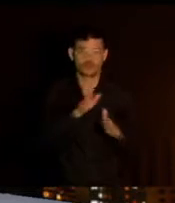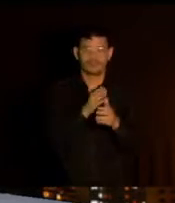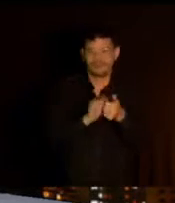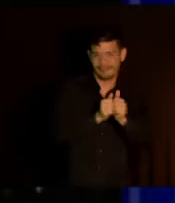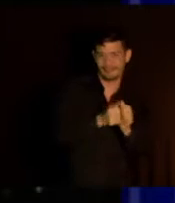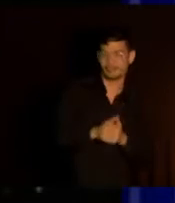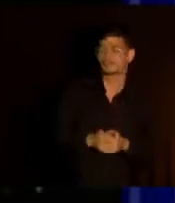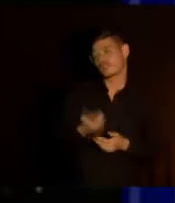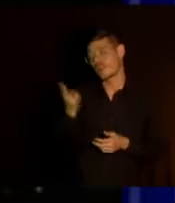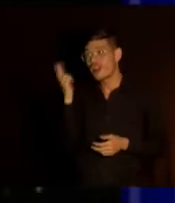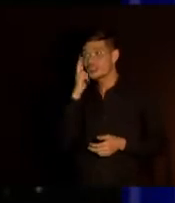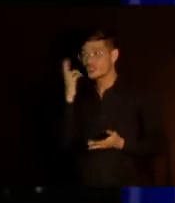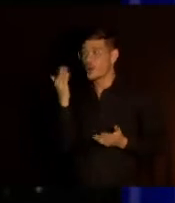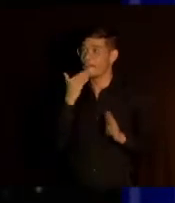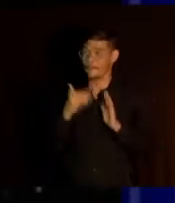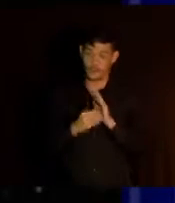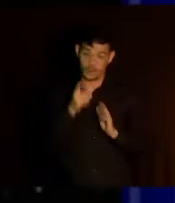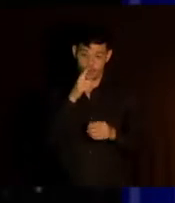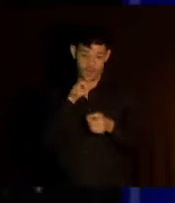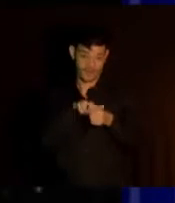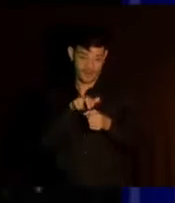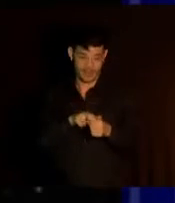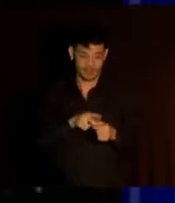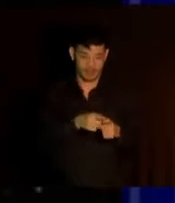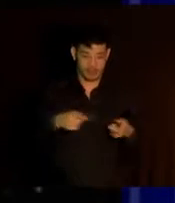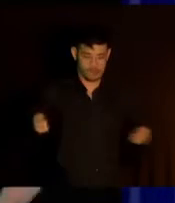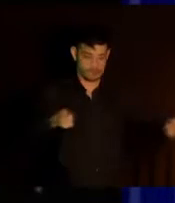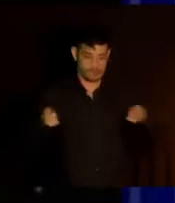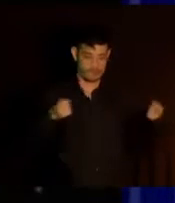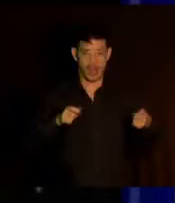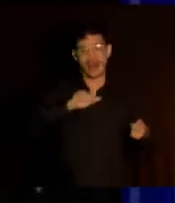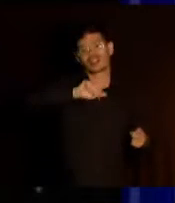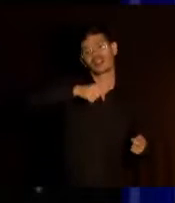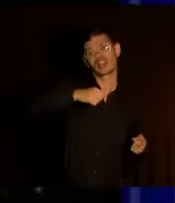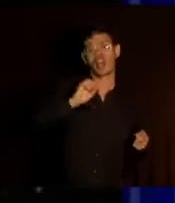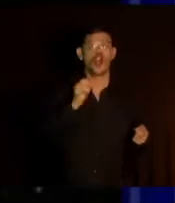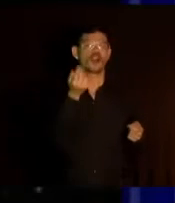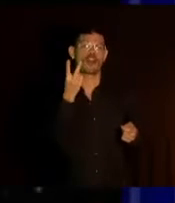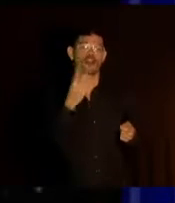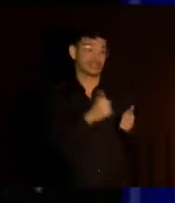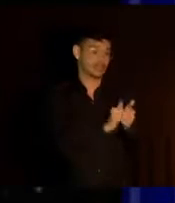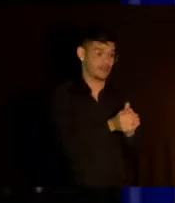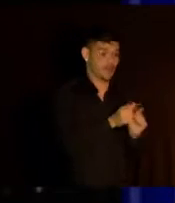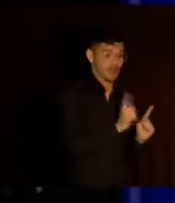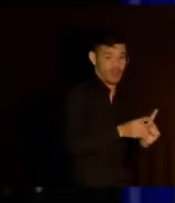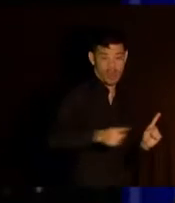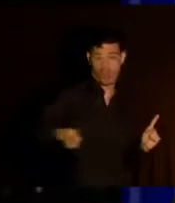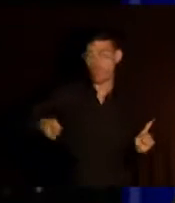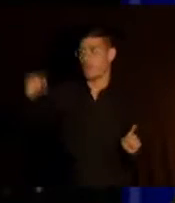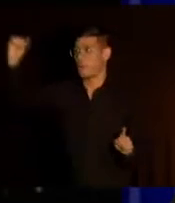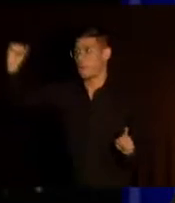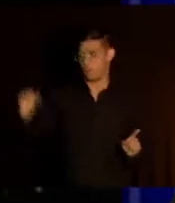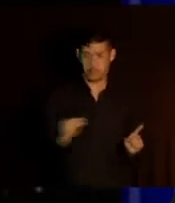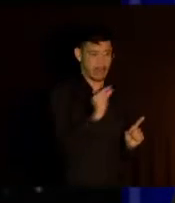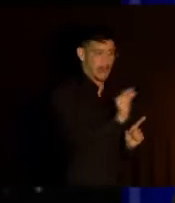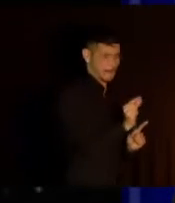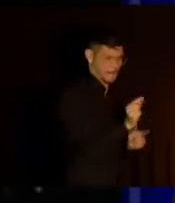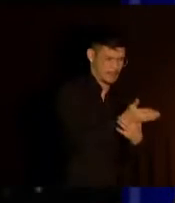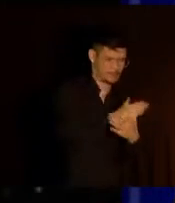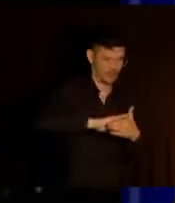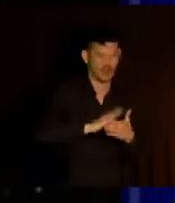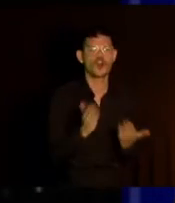10, 12 deportes le den un peso para dividirlo entre esos 12 deportes a que cada federación vaya a